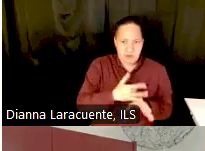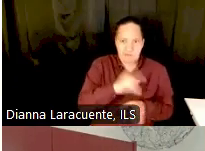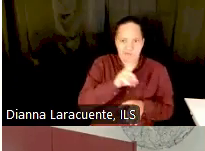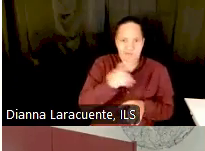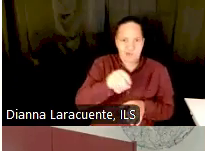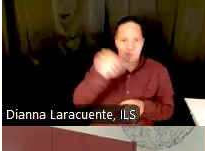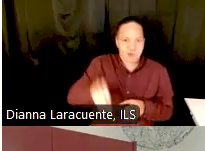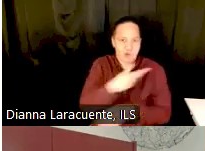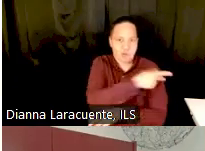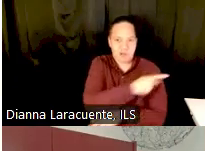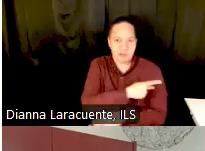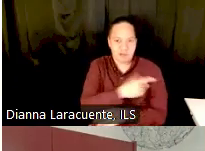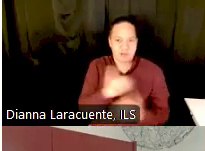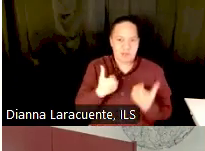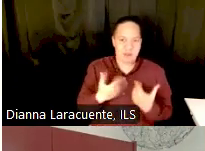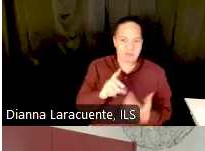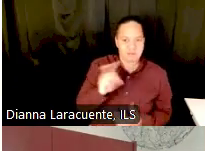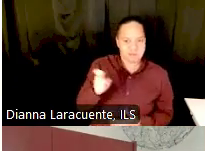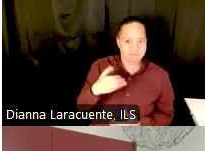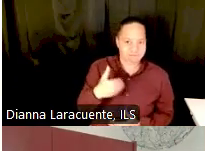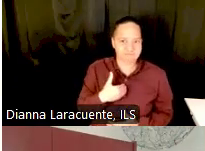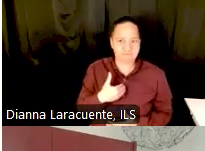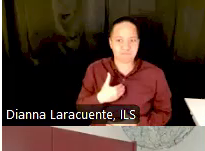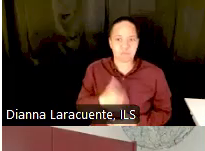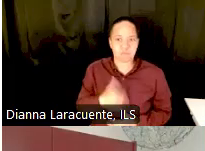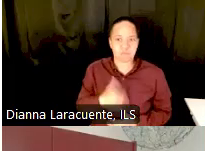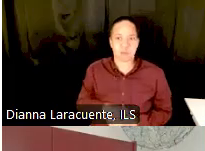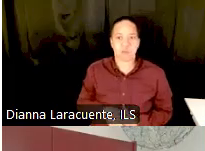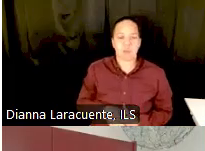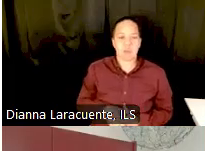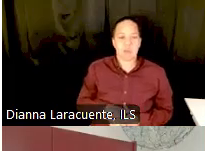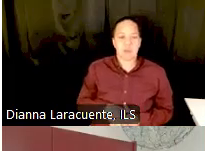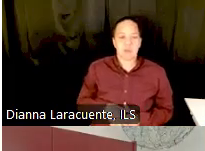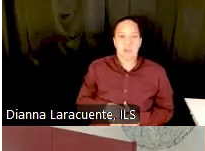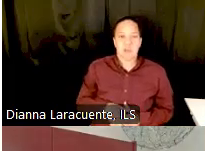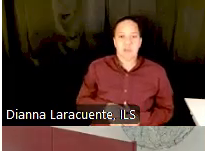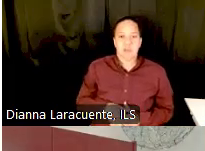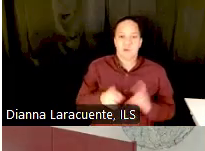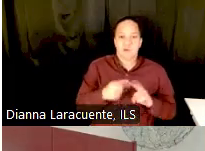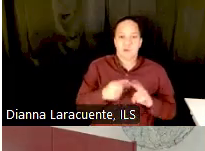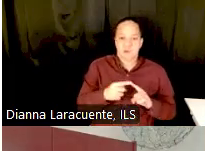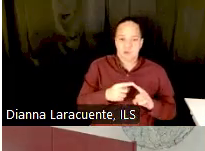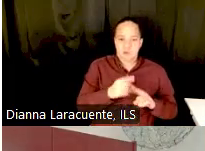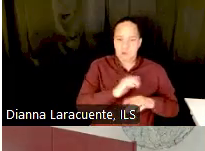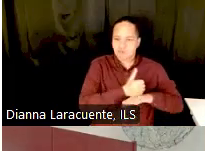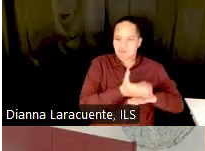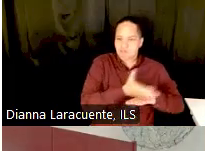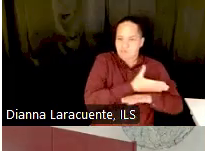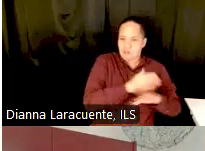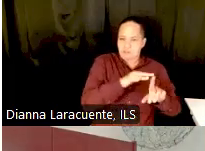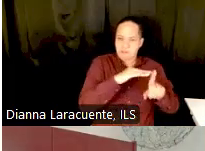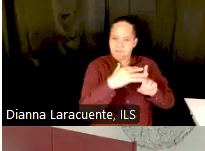los pacientes tienen esa condición. O sea que siempre que vamos a hablar de la prevalencia, en el contexto de donde la estamos